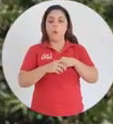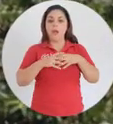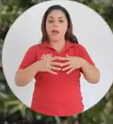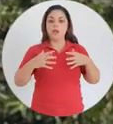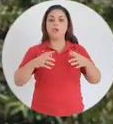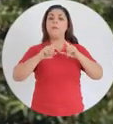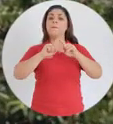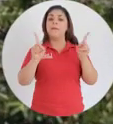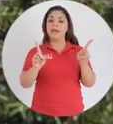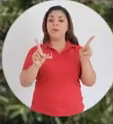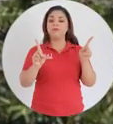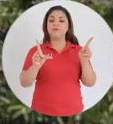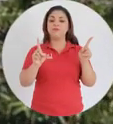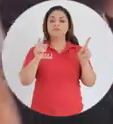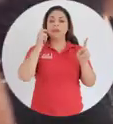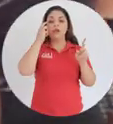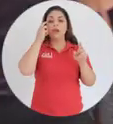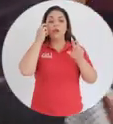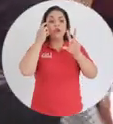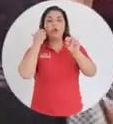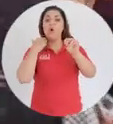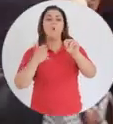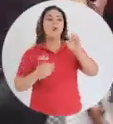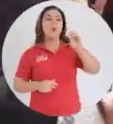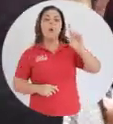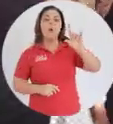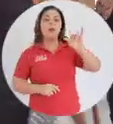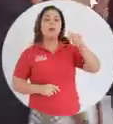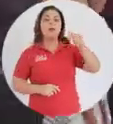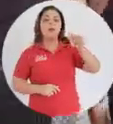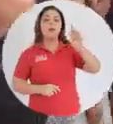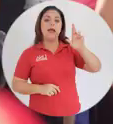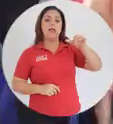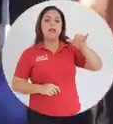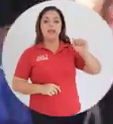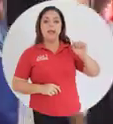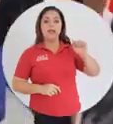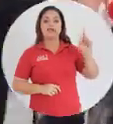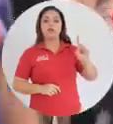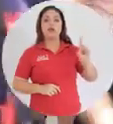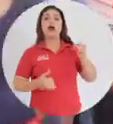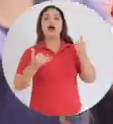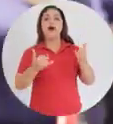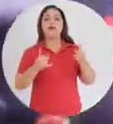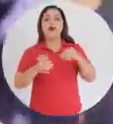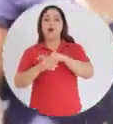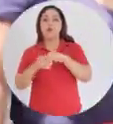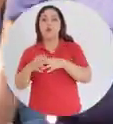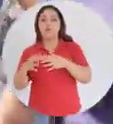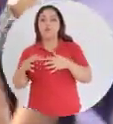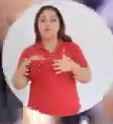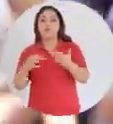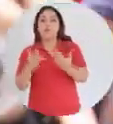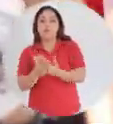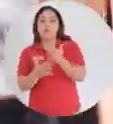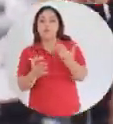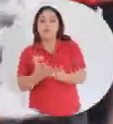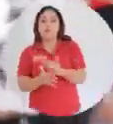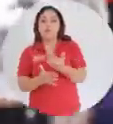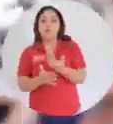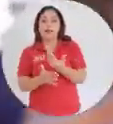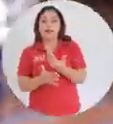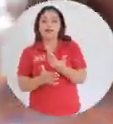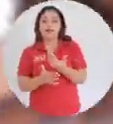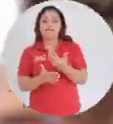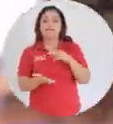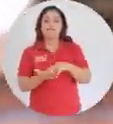no a aquella acumulación oligárquica, sino a una acumulación moderna, a